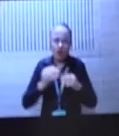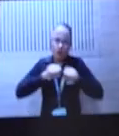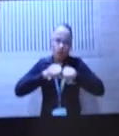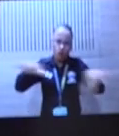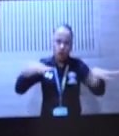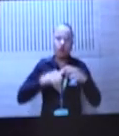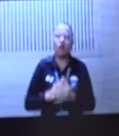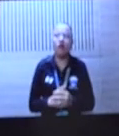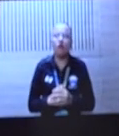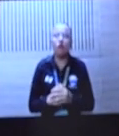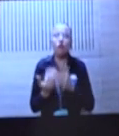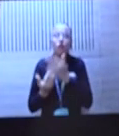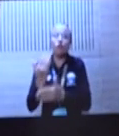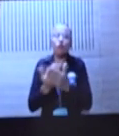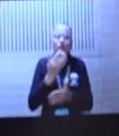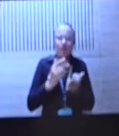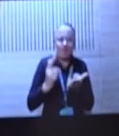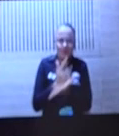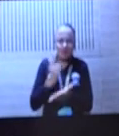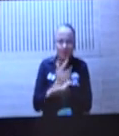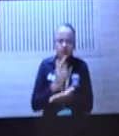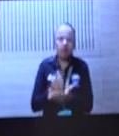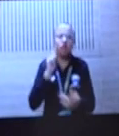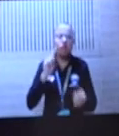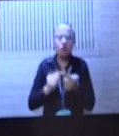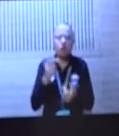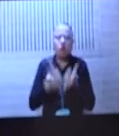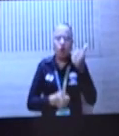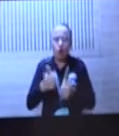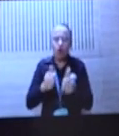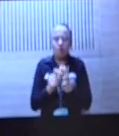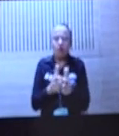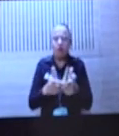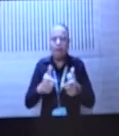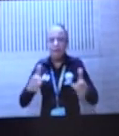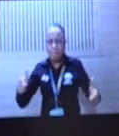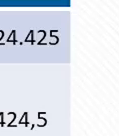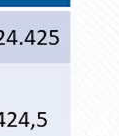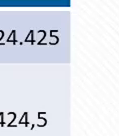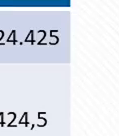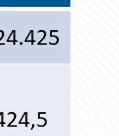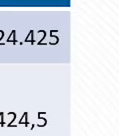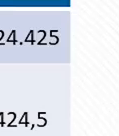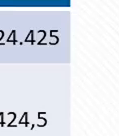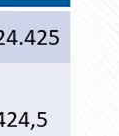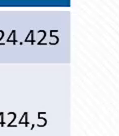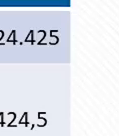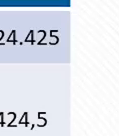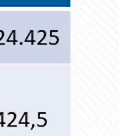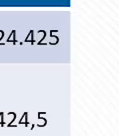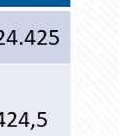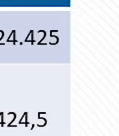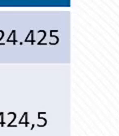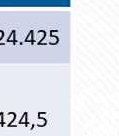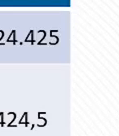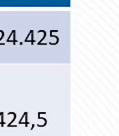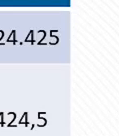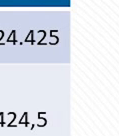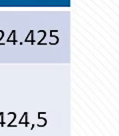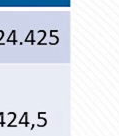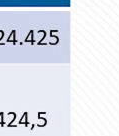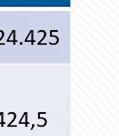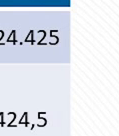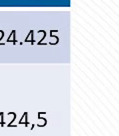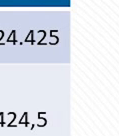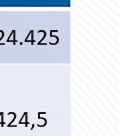nos permitiría cierto aumentar y pasar de ser el penúltimo lugar en este indicador a nivel nacional a ascender a convertirnos